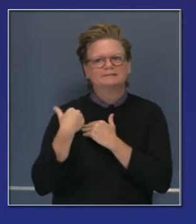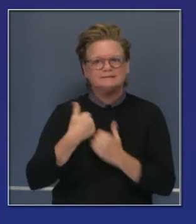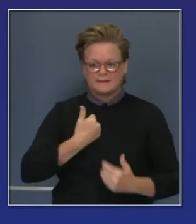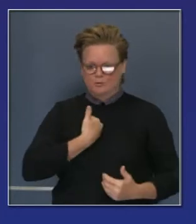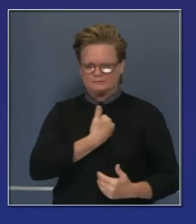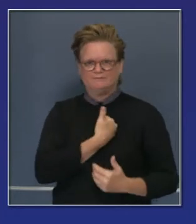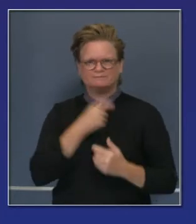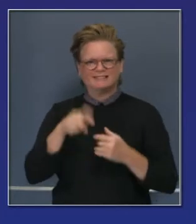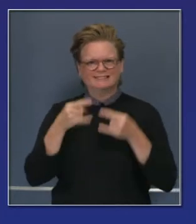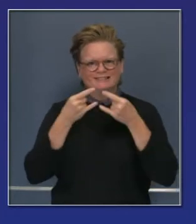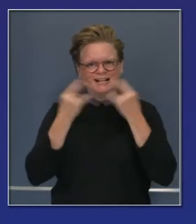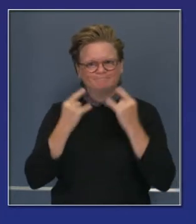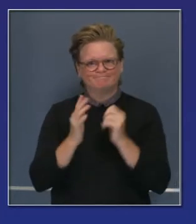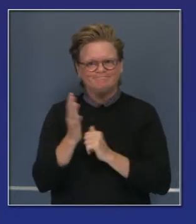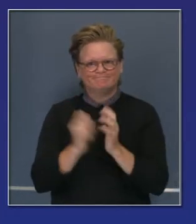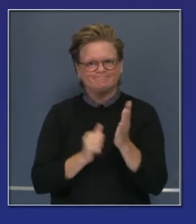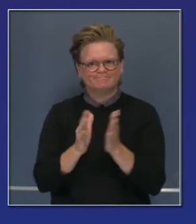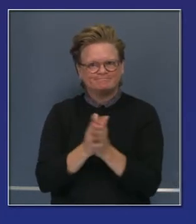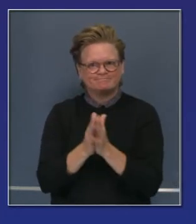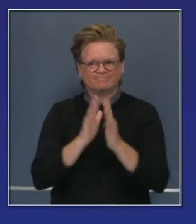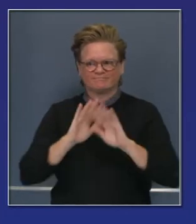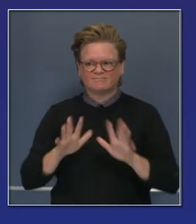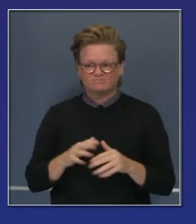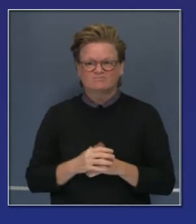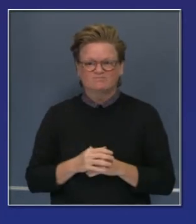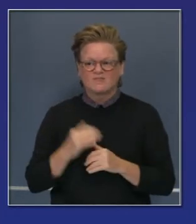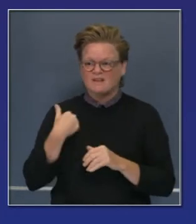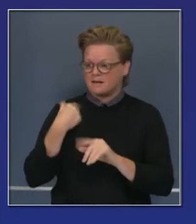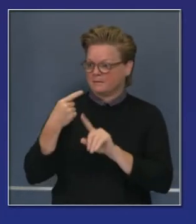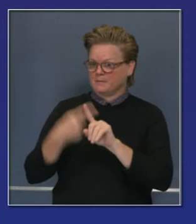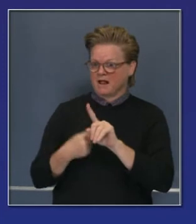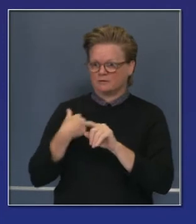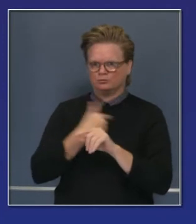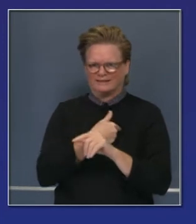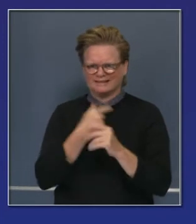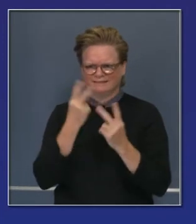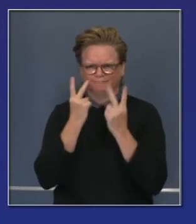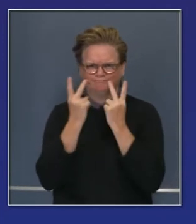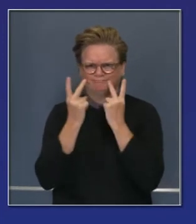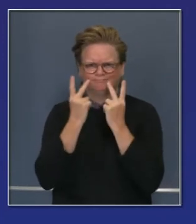eso. Hemos aprendido mucho en los últimos meses sobre cómo se propaga este virus.